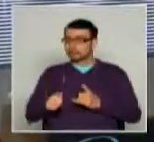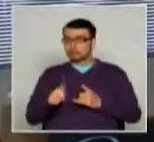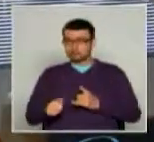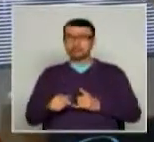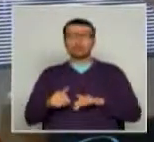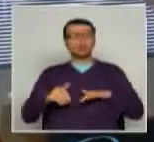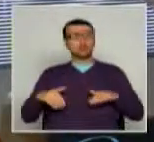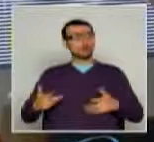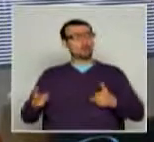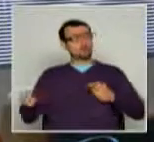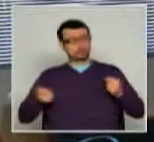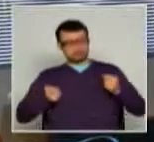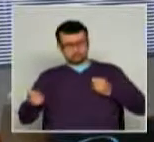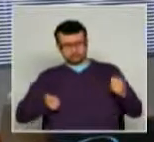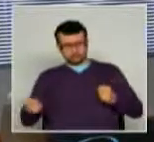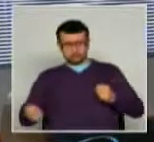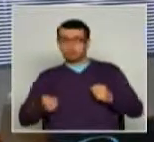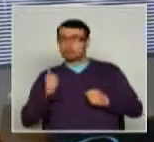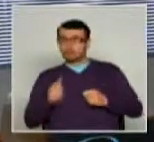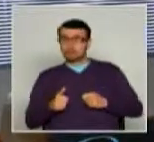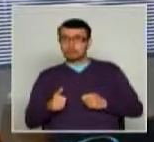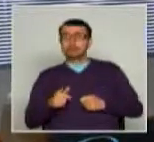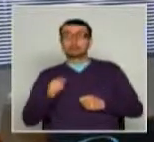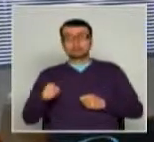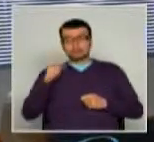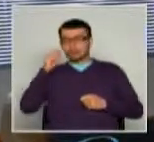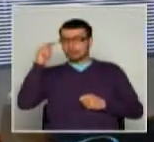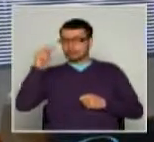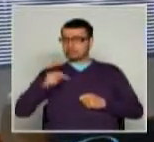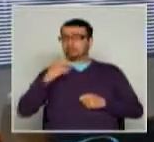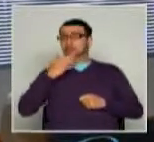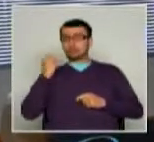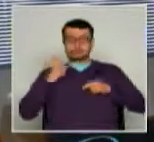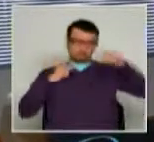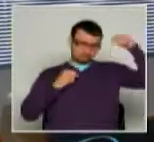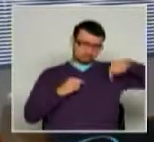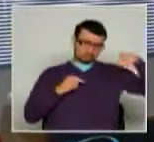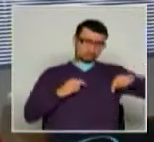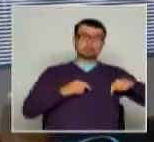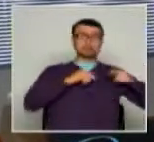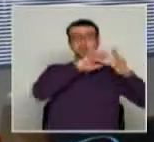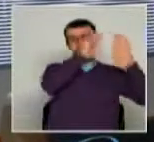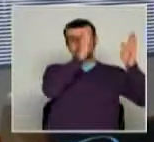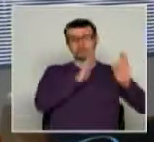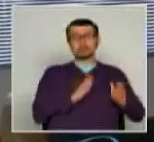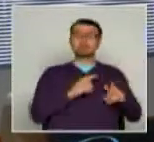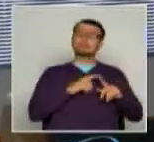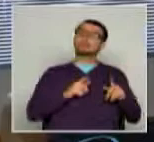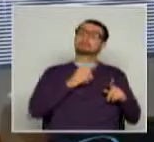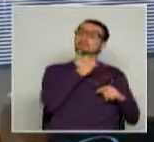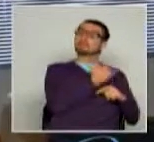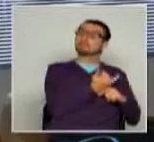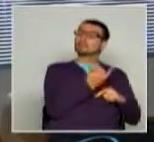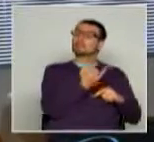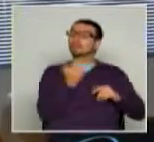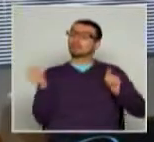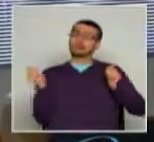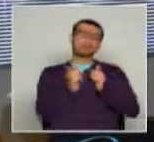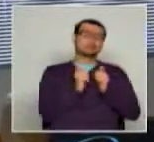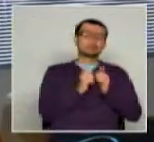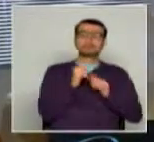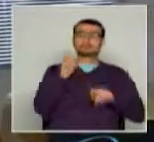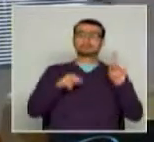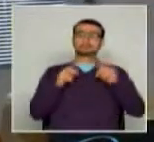hacer desde la camilla, que es desde la quiropraxia, desde una visión mucho más occidental, pero que igual nos estamos acompañando constantemente con algunos